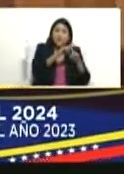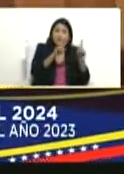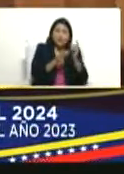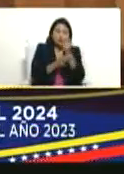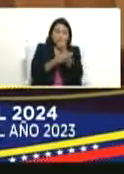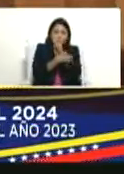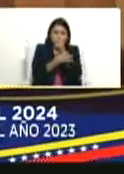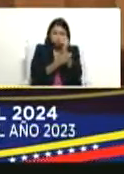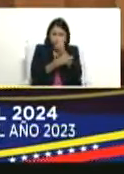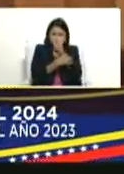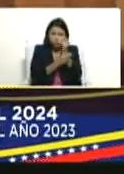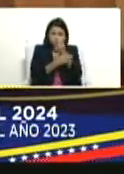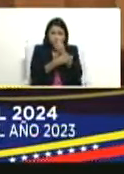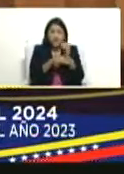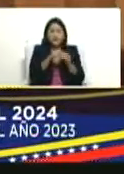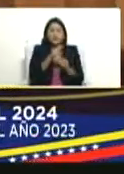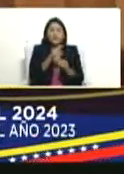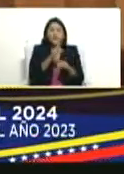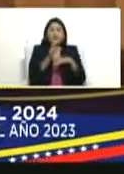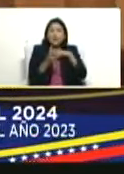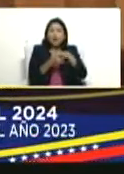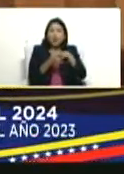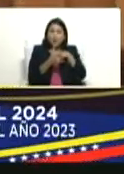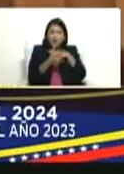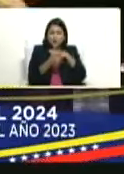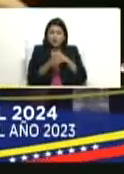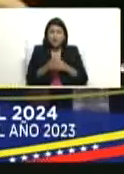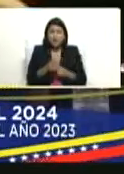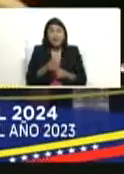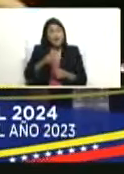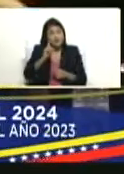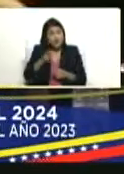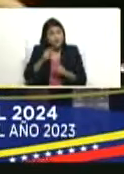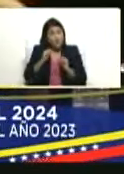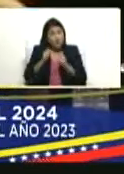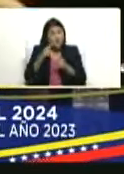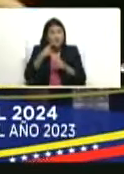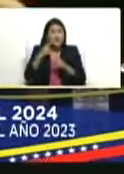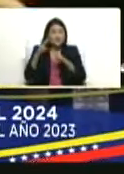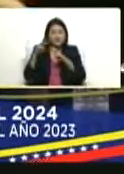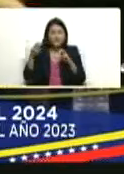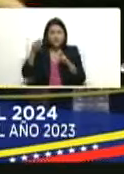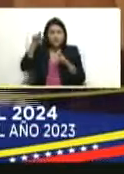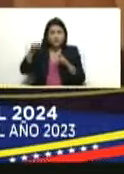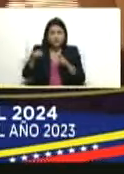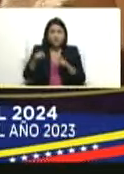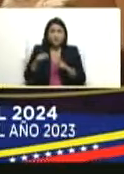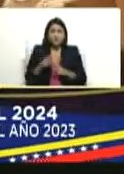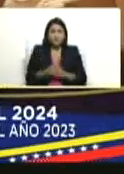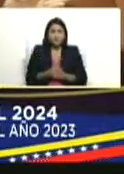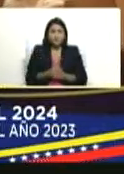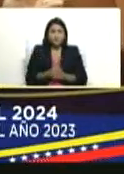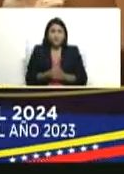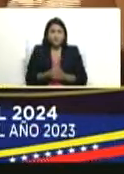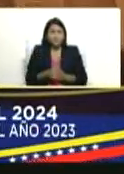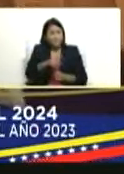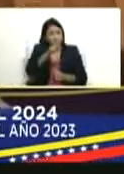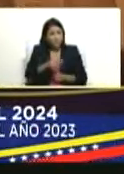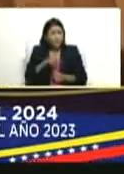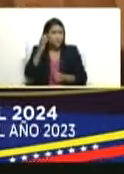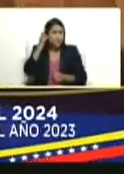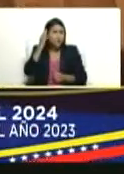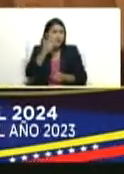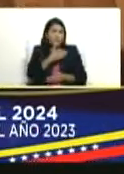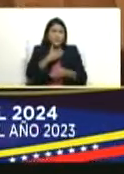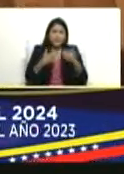Hay que entrarle al tema, doctora Beatriz Rodríguez, doctora Elsa Gómez, usted que es especialista, presidenta